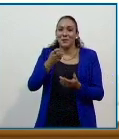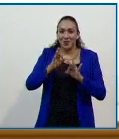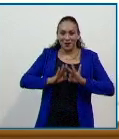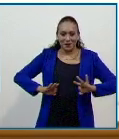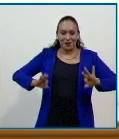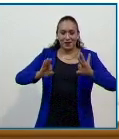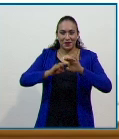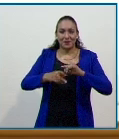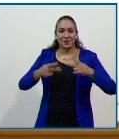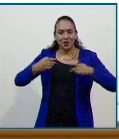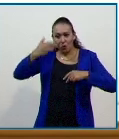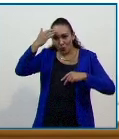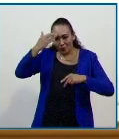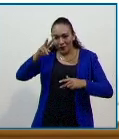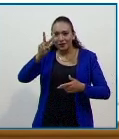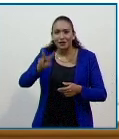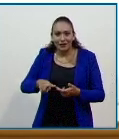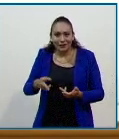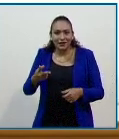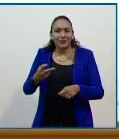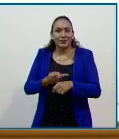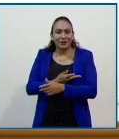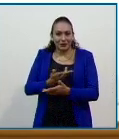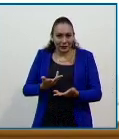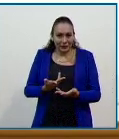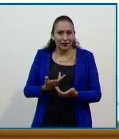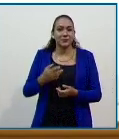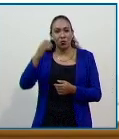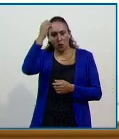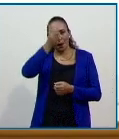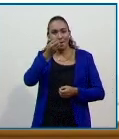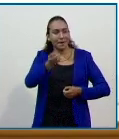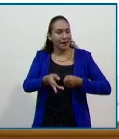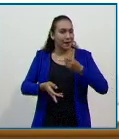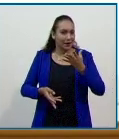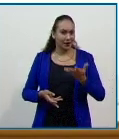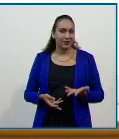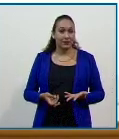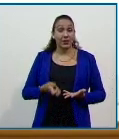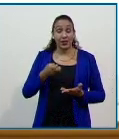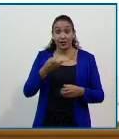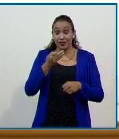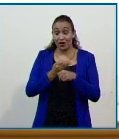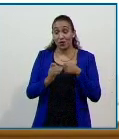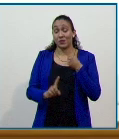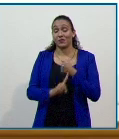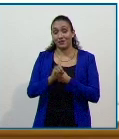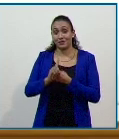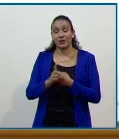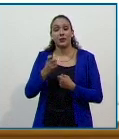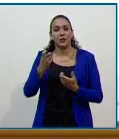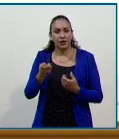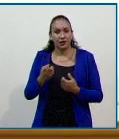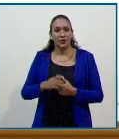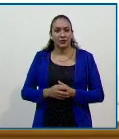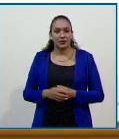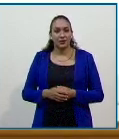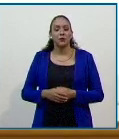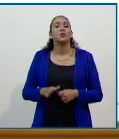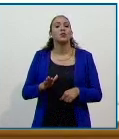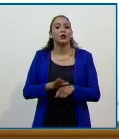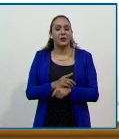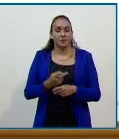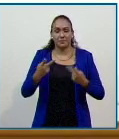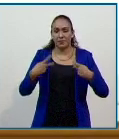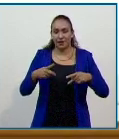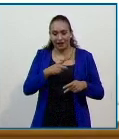día, desde lo que sabemos es la realidad del sistema de